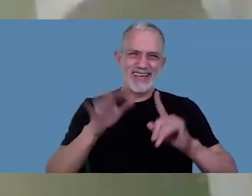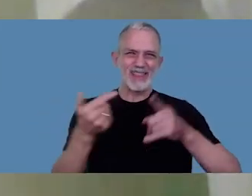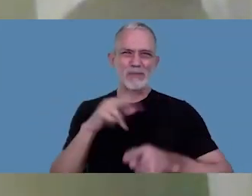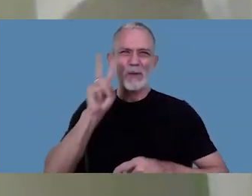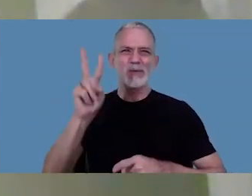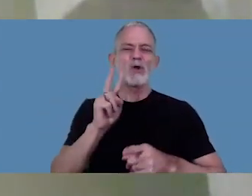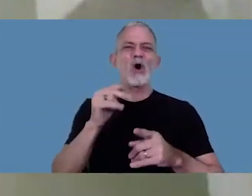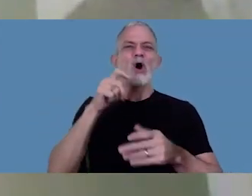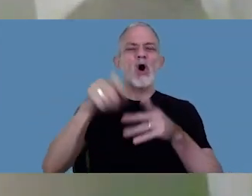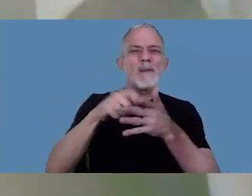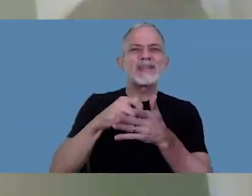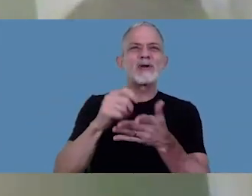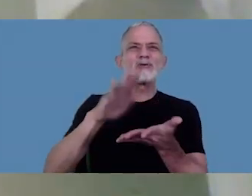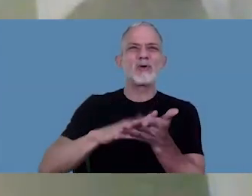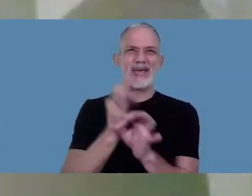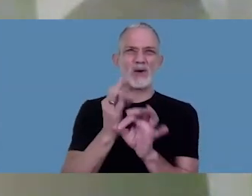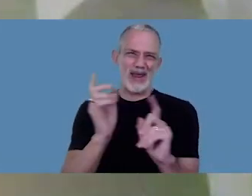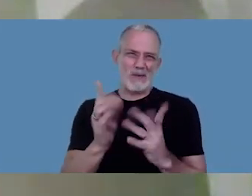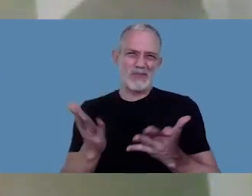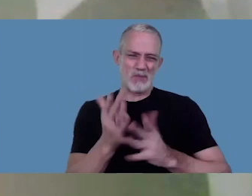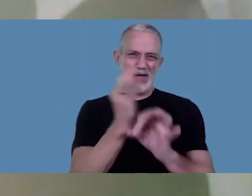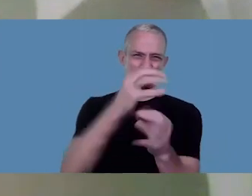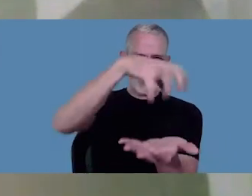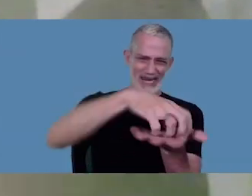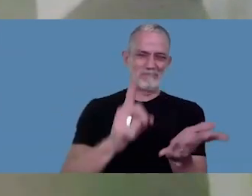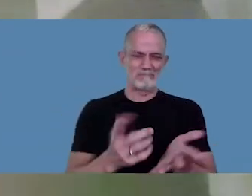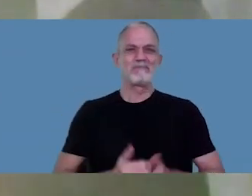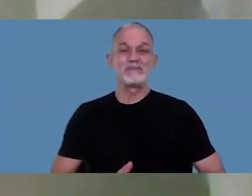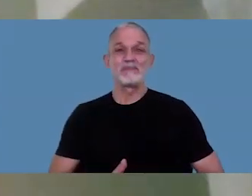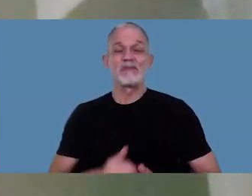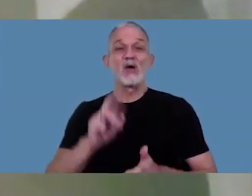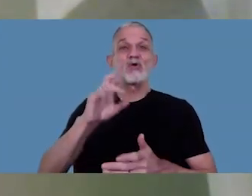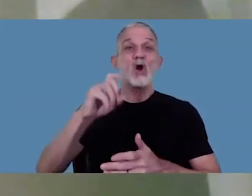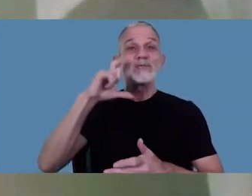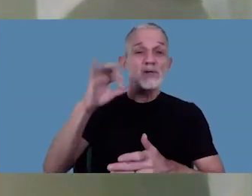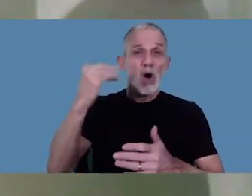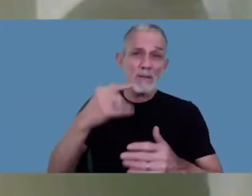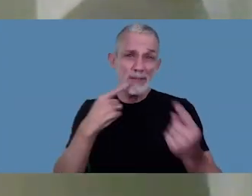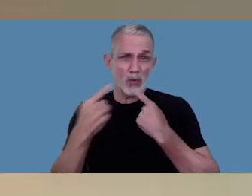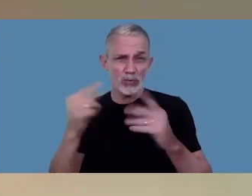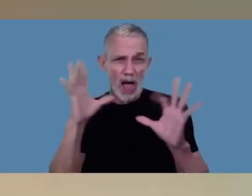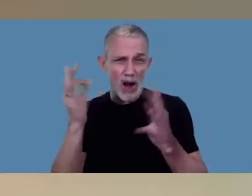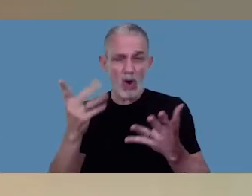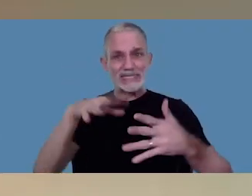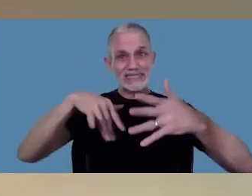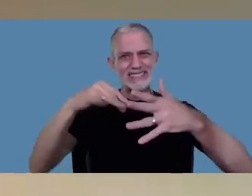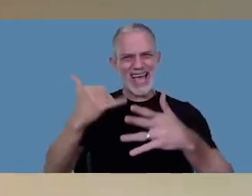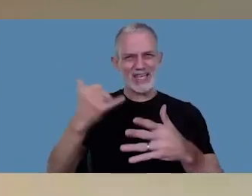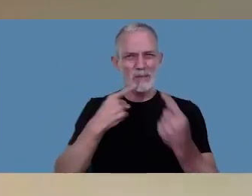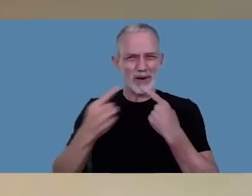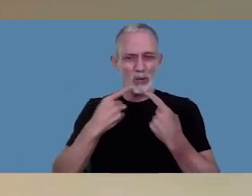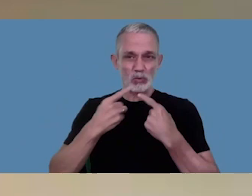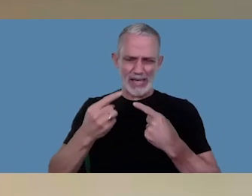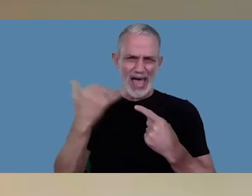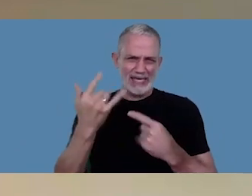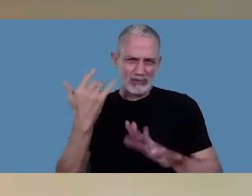sobre la escuela autosustentable. No sé si, Rocío, tenés alguna pregunta. Sí, acá tengo una pregunta para